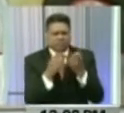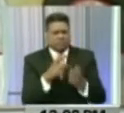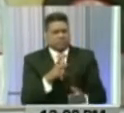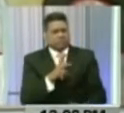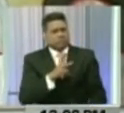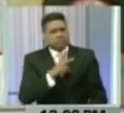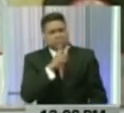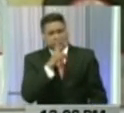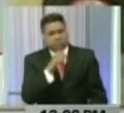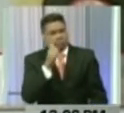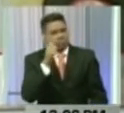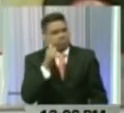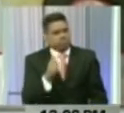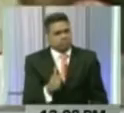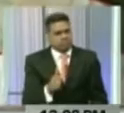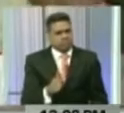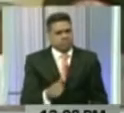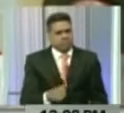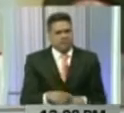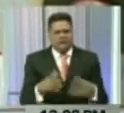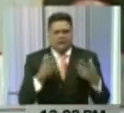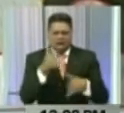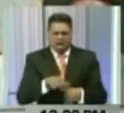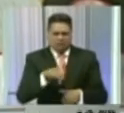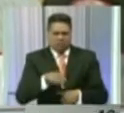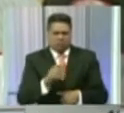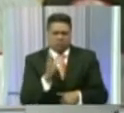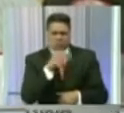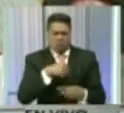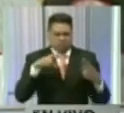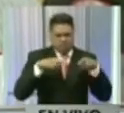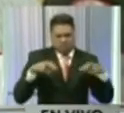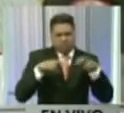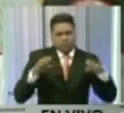abierto. Aquí no hay que investigar nada.